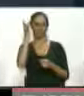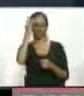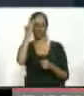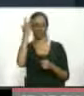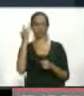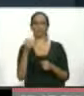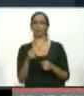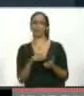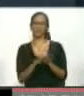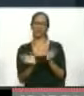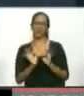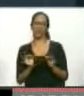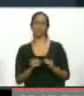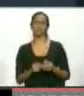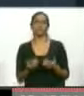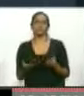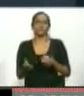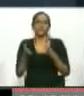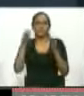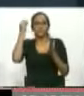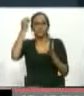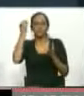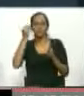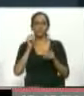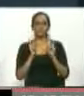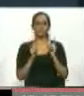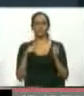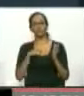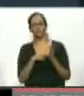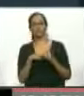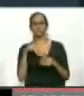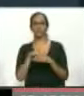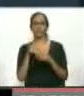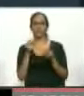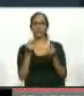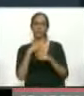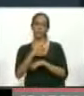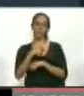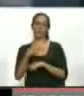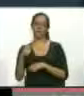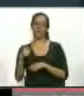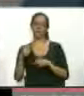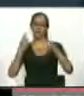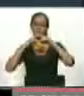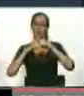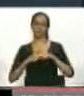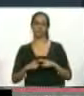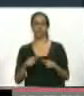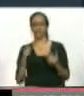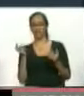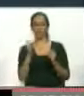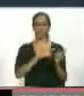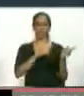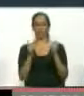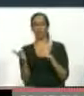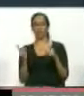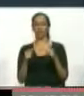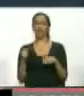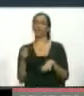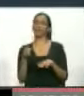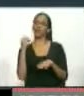al lado de eso que suponen unos cuantos miles de votos comprados o presupuestos peloteados de aquí para allá en el